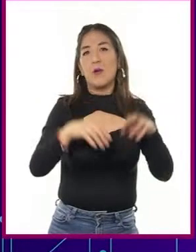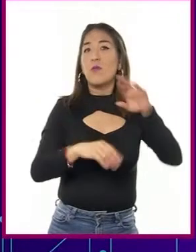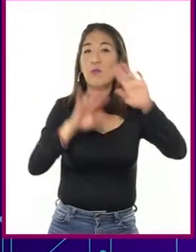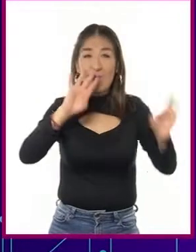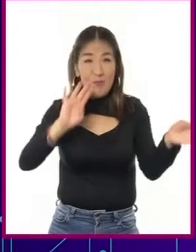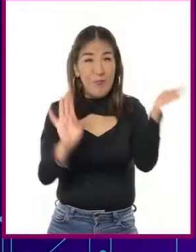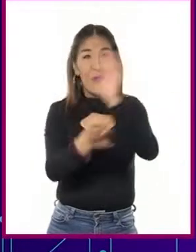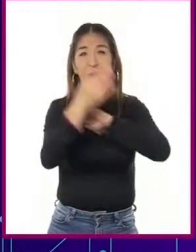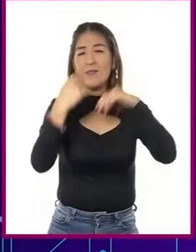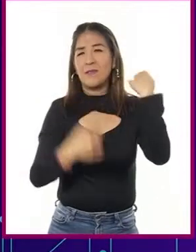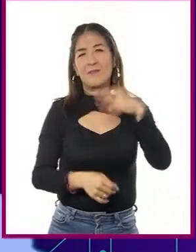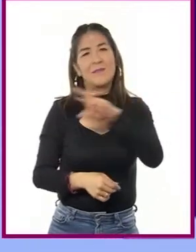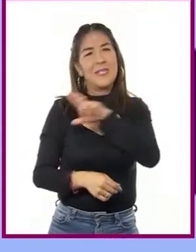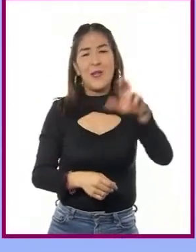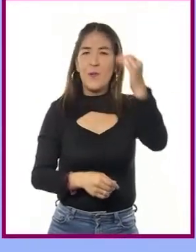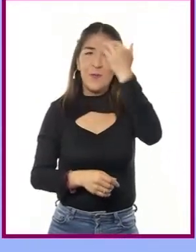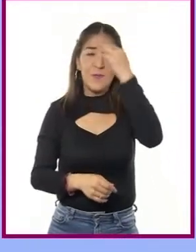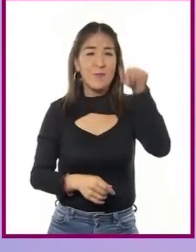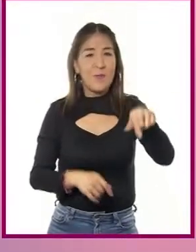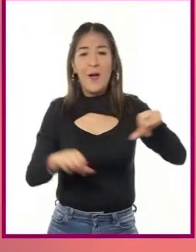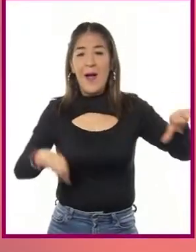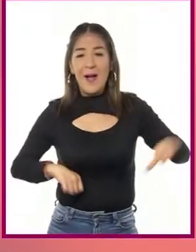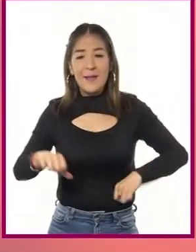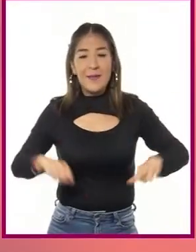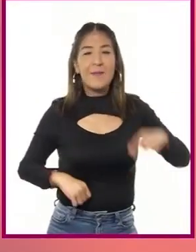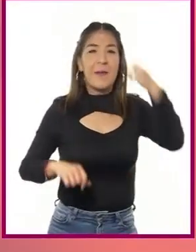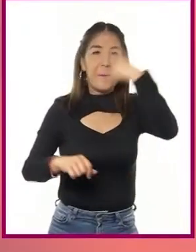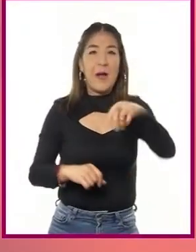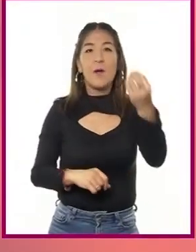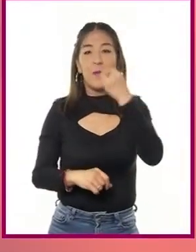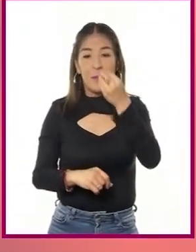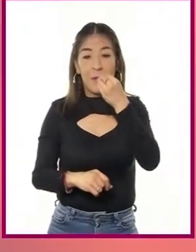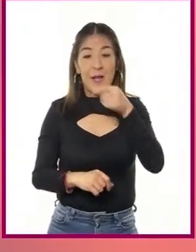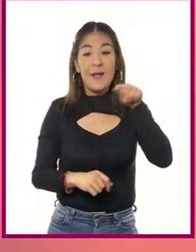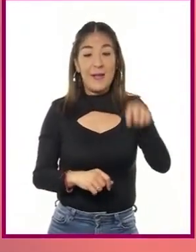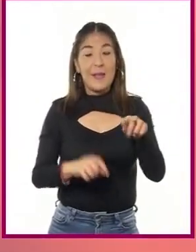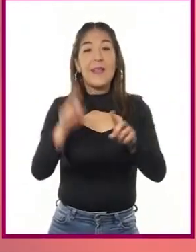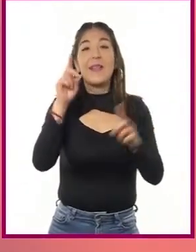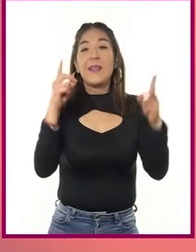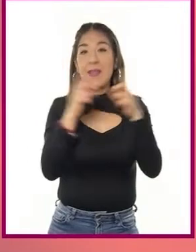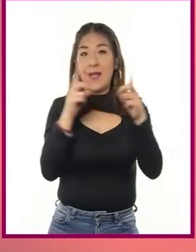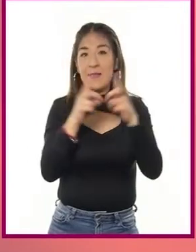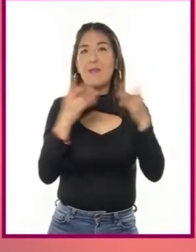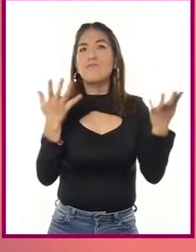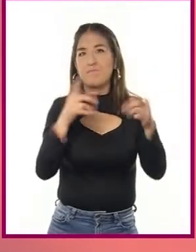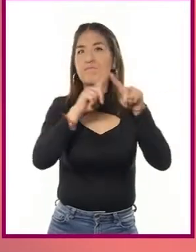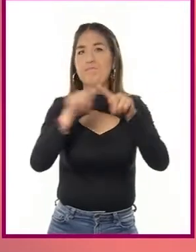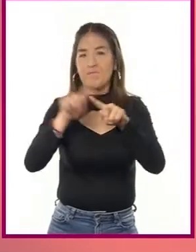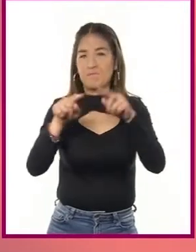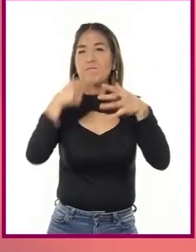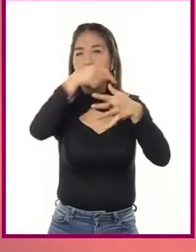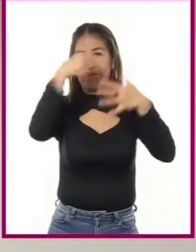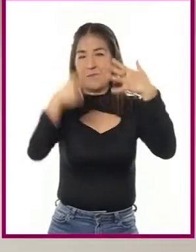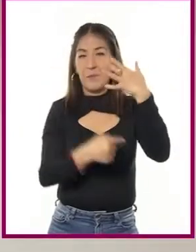entero y las formas de incorporarlos en la dieta pueden ser muy variadas. Conozcamos más de